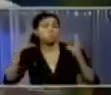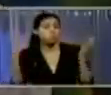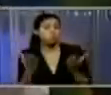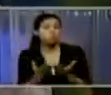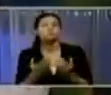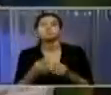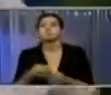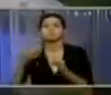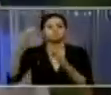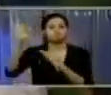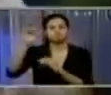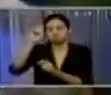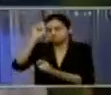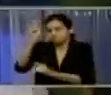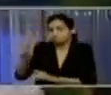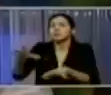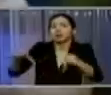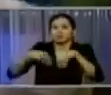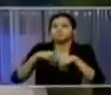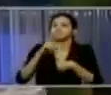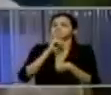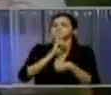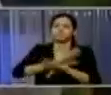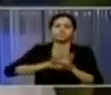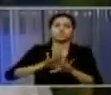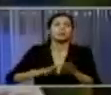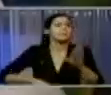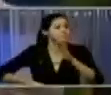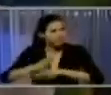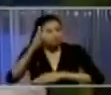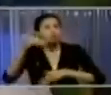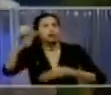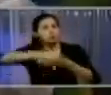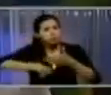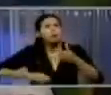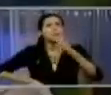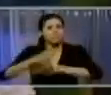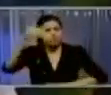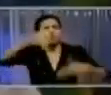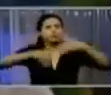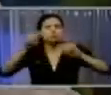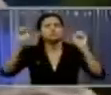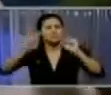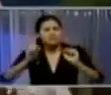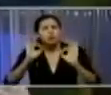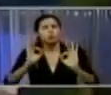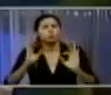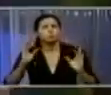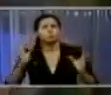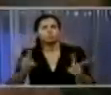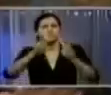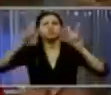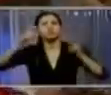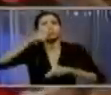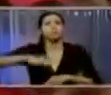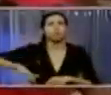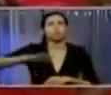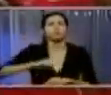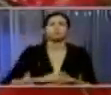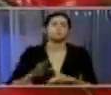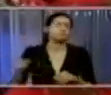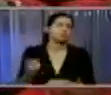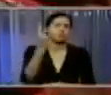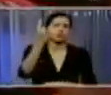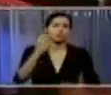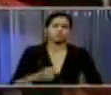palabra sagrada, vamos al combate, vamos a la batalla y llamaré a la victoria a nuestro pueblo por encima de cualquier dificultad.